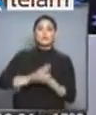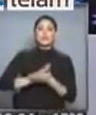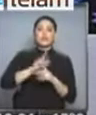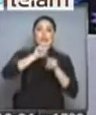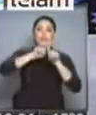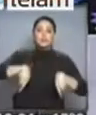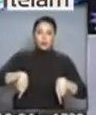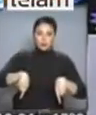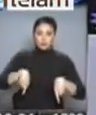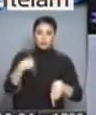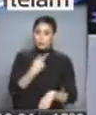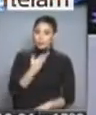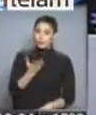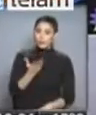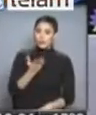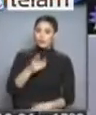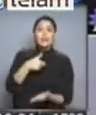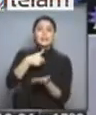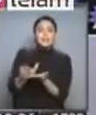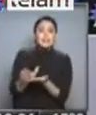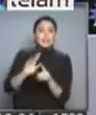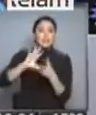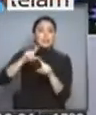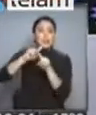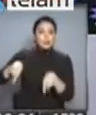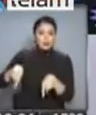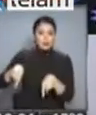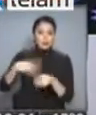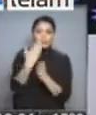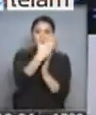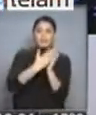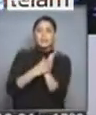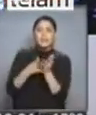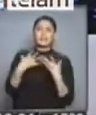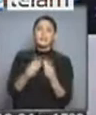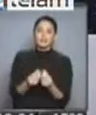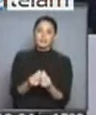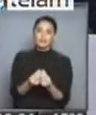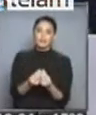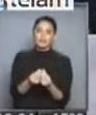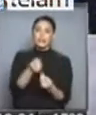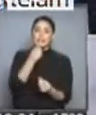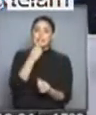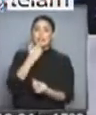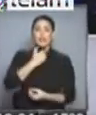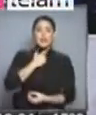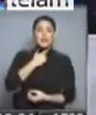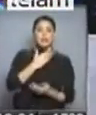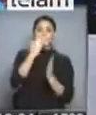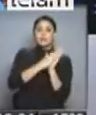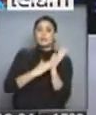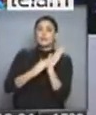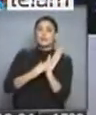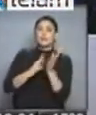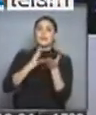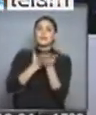planteo de nulidad. Obviamente hemos pedido el contundente rechazo de esa nulidad con imposición de costas a la defensa, porque para fundamentar el planteo